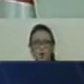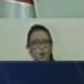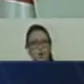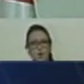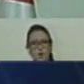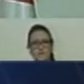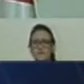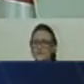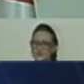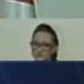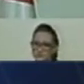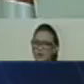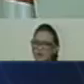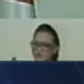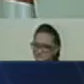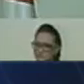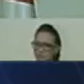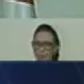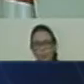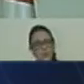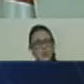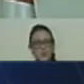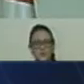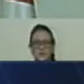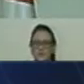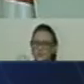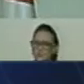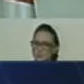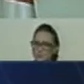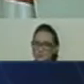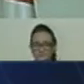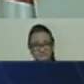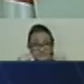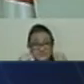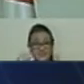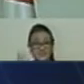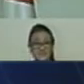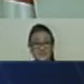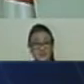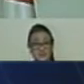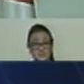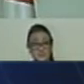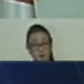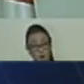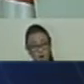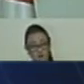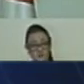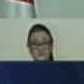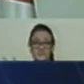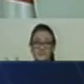es una persona, es un ser único, de batallas, que tiene una sonrisa. Hoy es viernes.